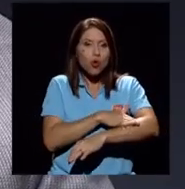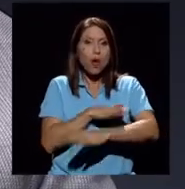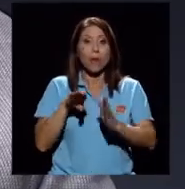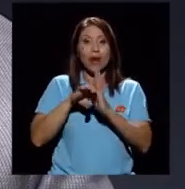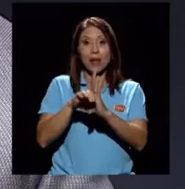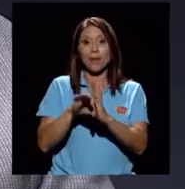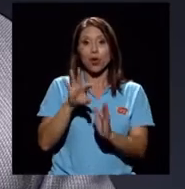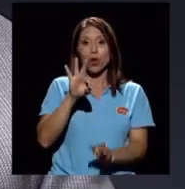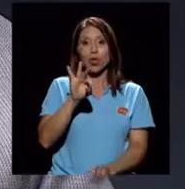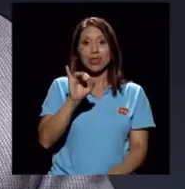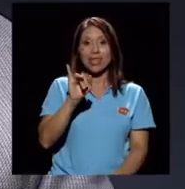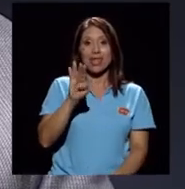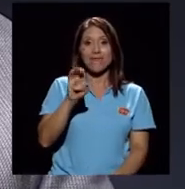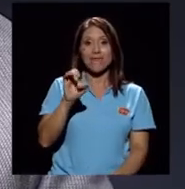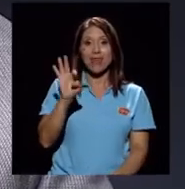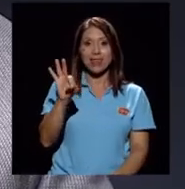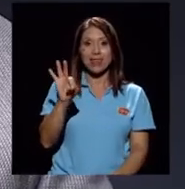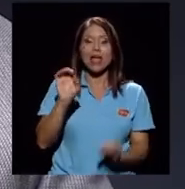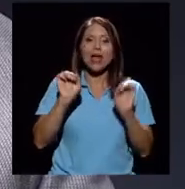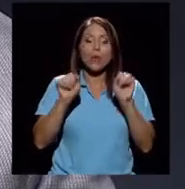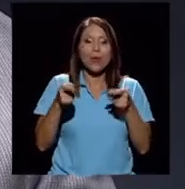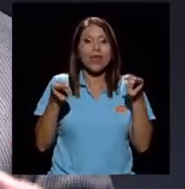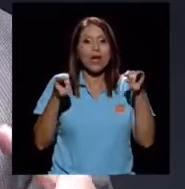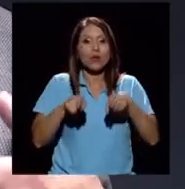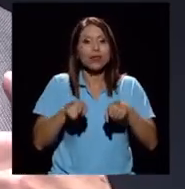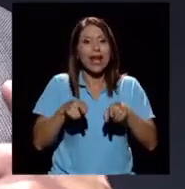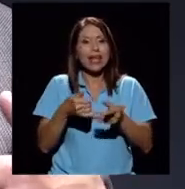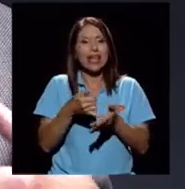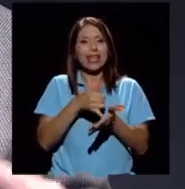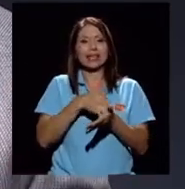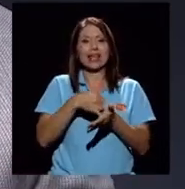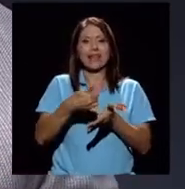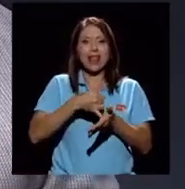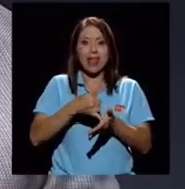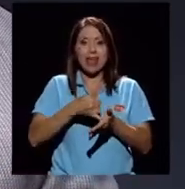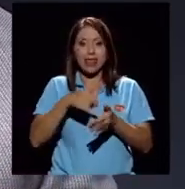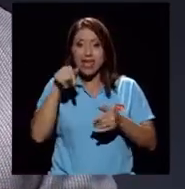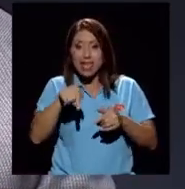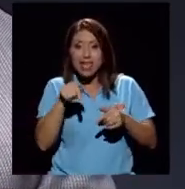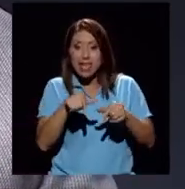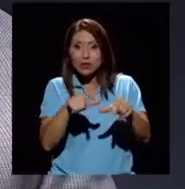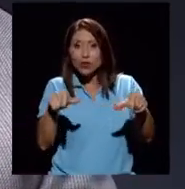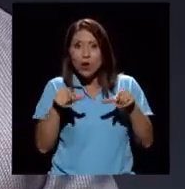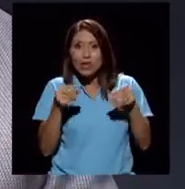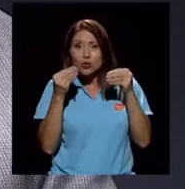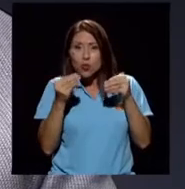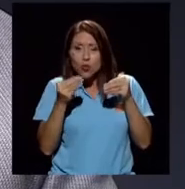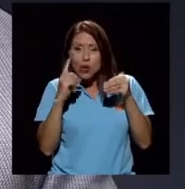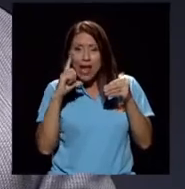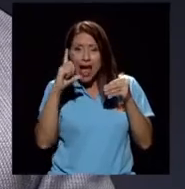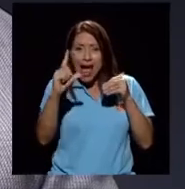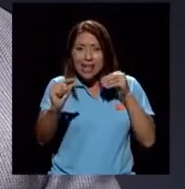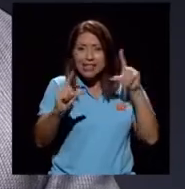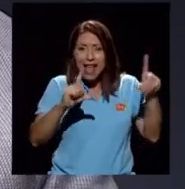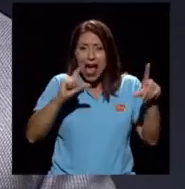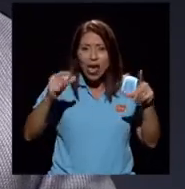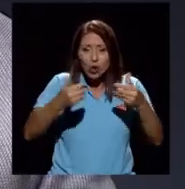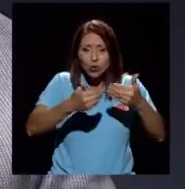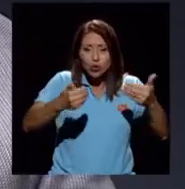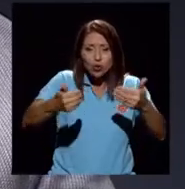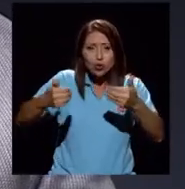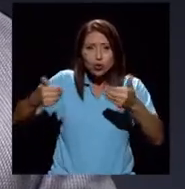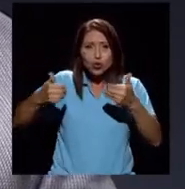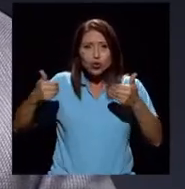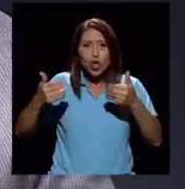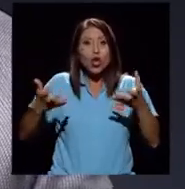tienden a causar inestabilidad y ellos quieren que hizo un regiones aisladas y lo que buscan es conectar este